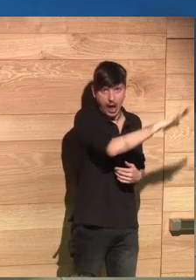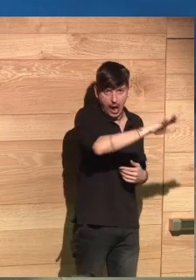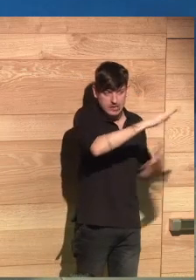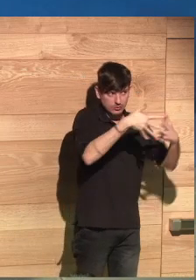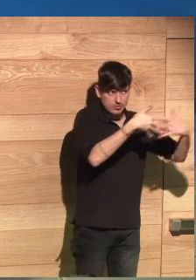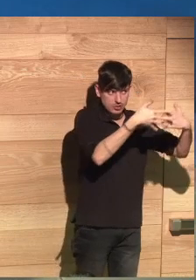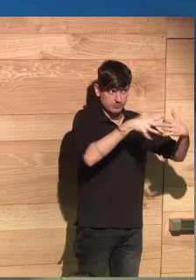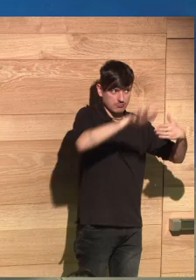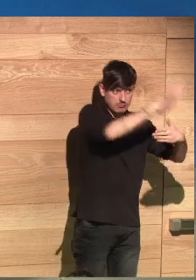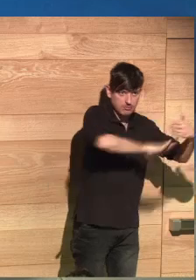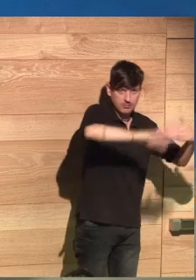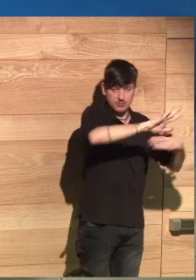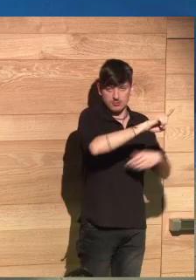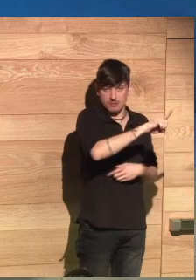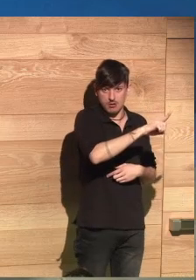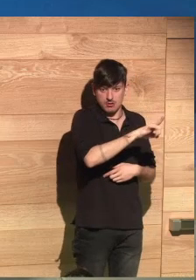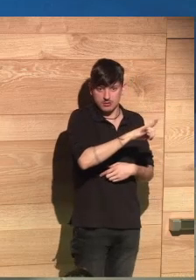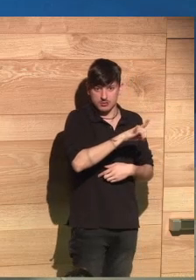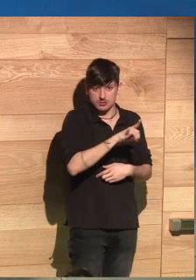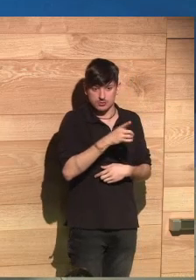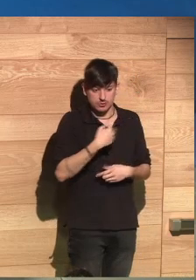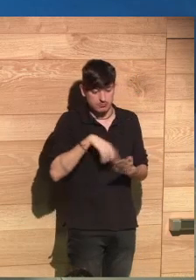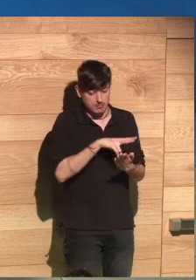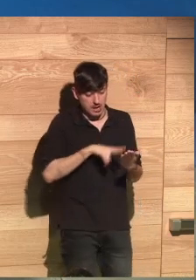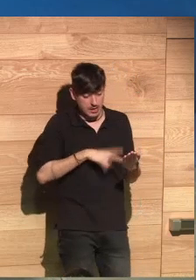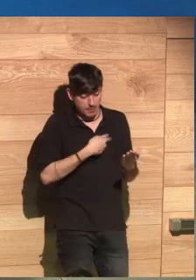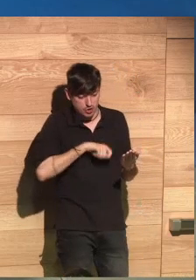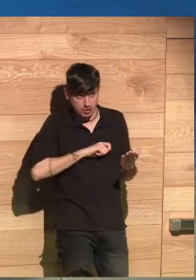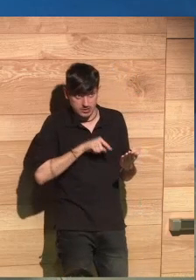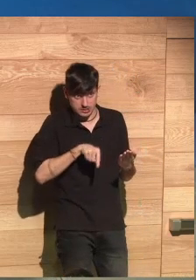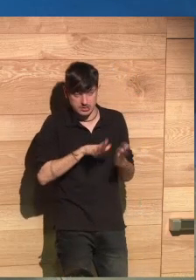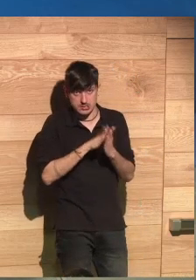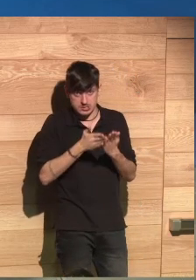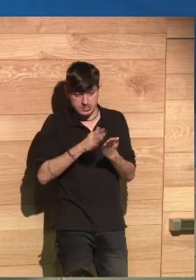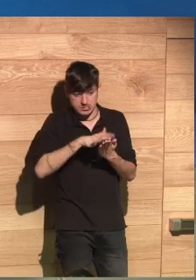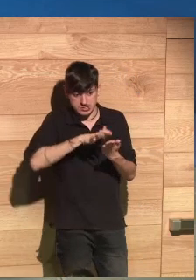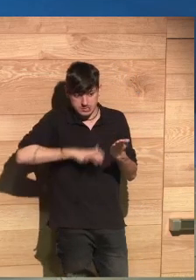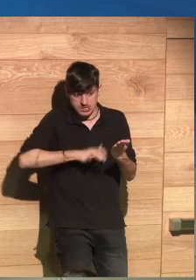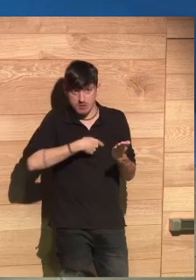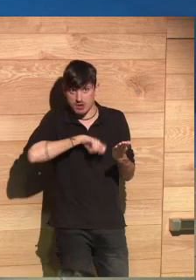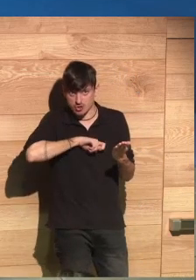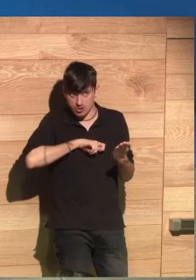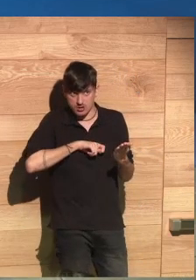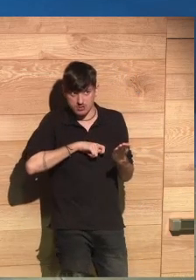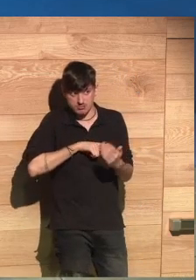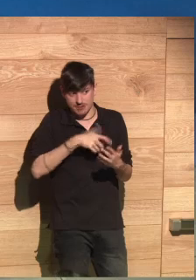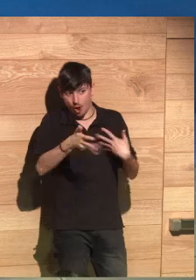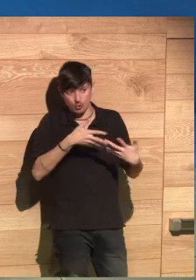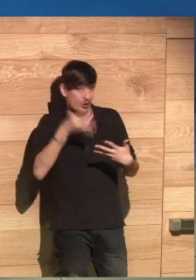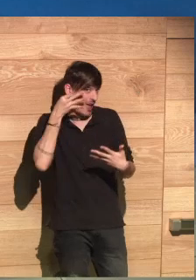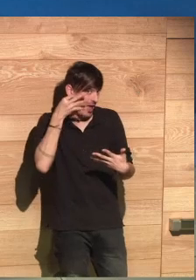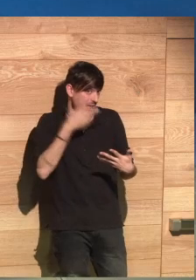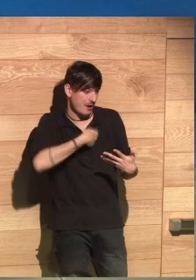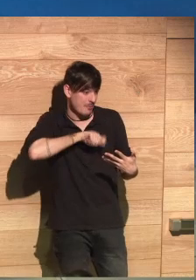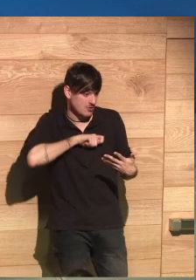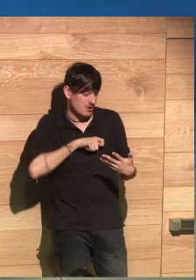sus alrededores, de llevar a los lectores españoles o en español, porque en definitiva esta novela está escrita en español y por una española